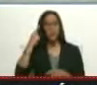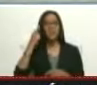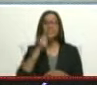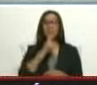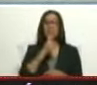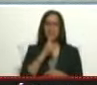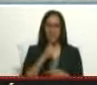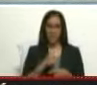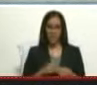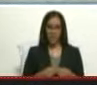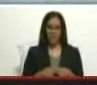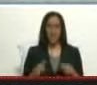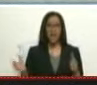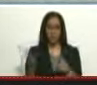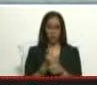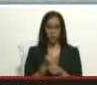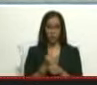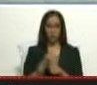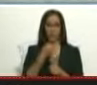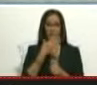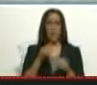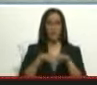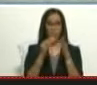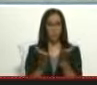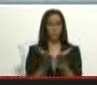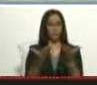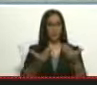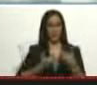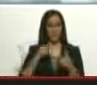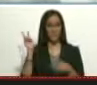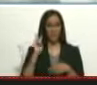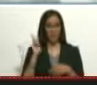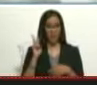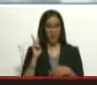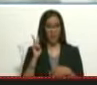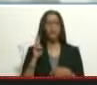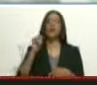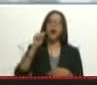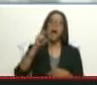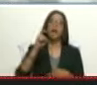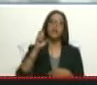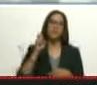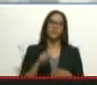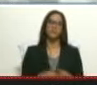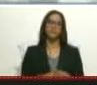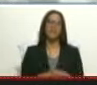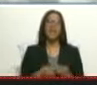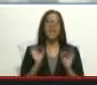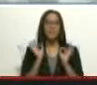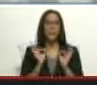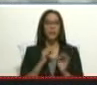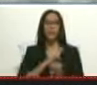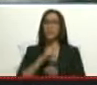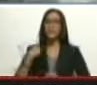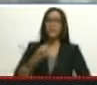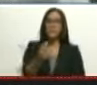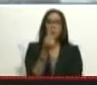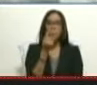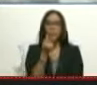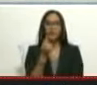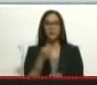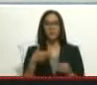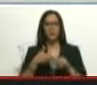consiguió los antivirales en el mundo y los trajo a Venezuela, Al-Assad Moran. En el momento que no teníamos una gota de